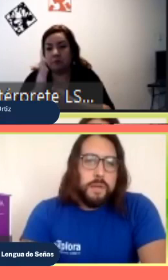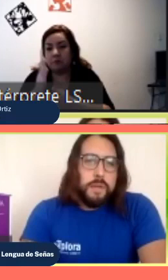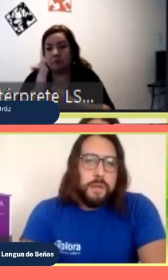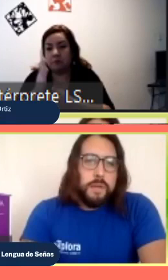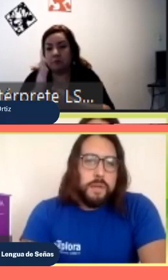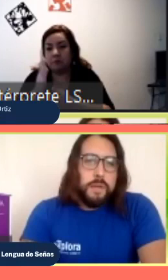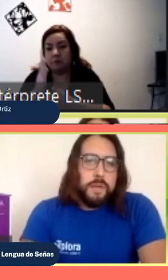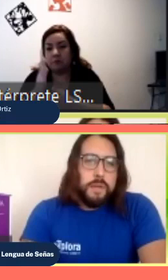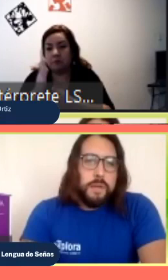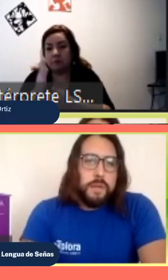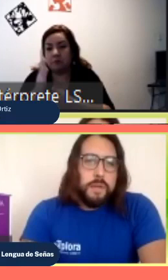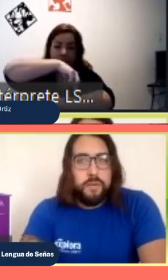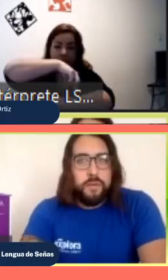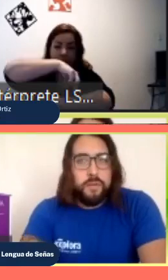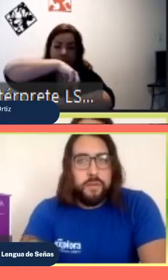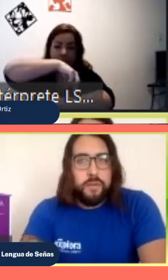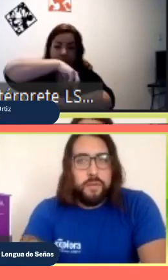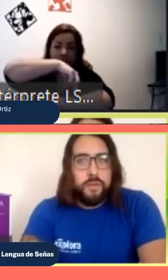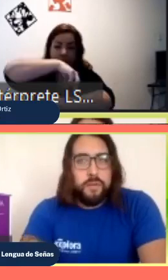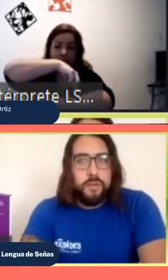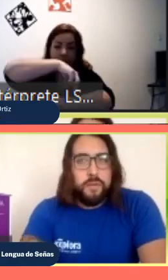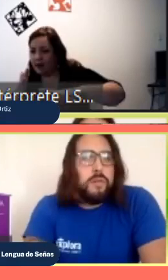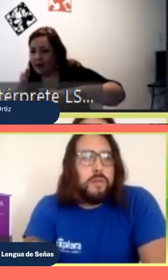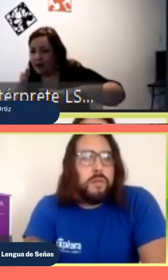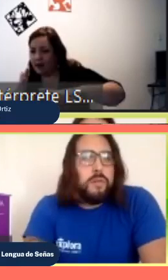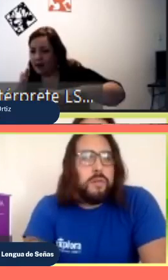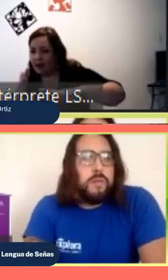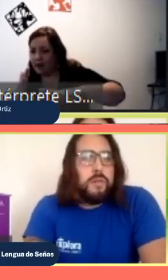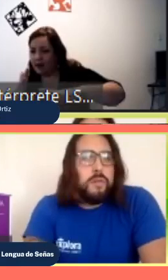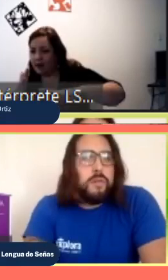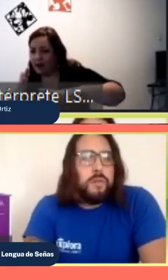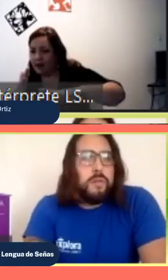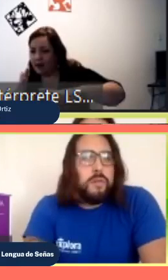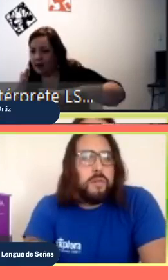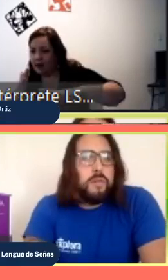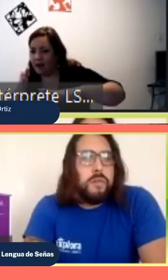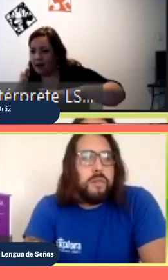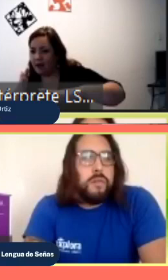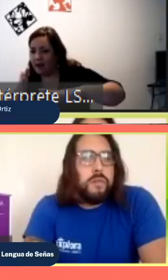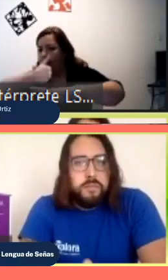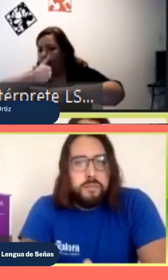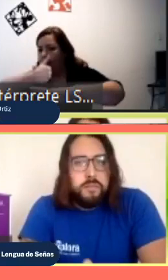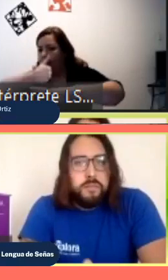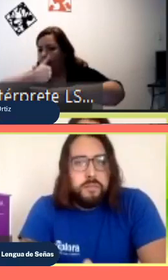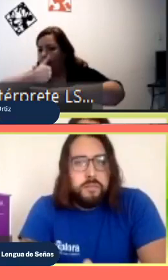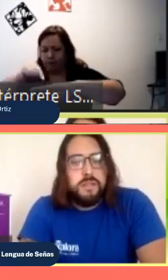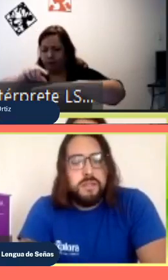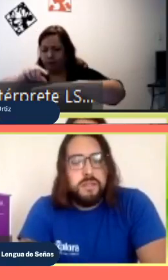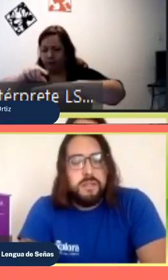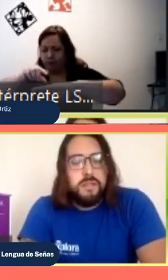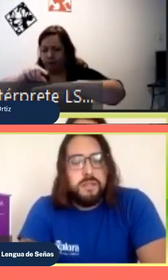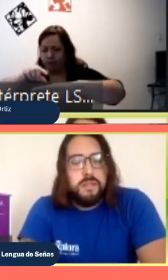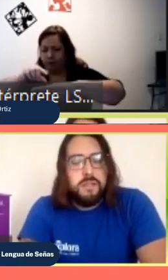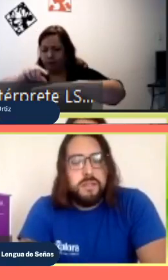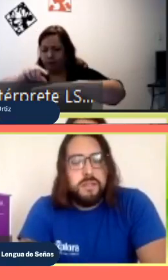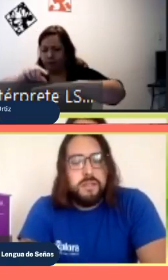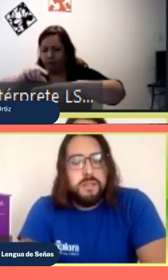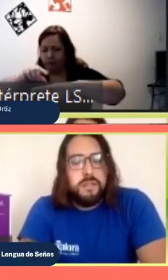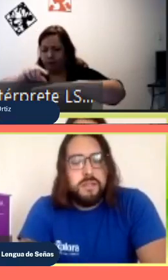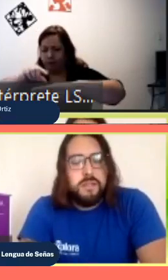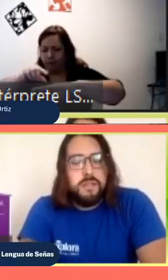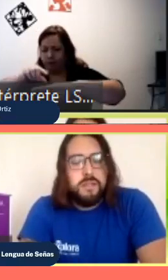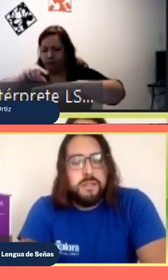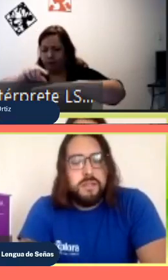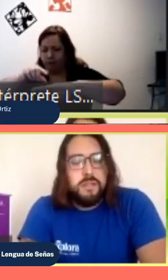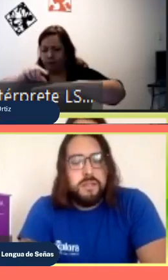tenemos constancia de la existencia de documentos escritos, algo que ocurrió en primer lugar en el Oriente Próximo hacia el 3300 a.C.